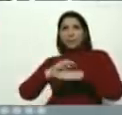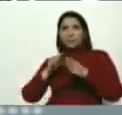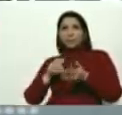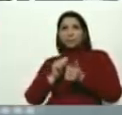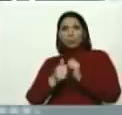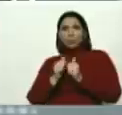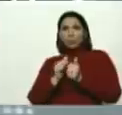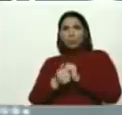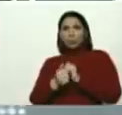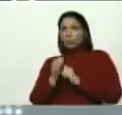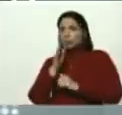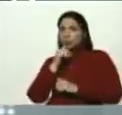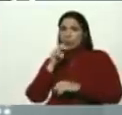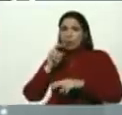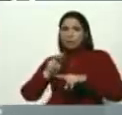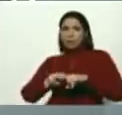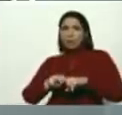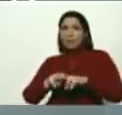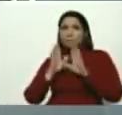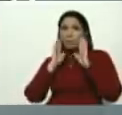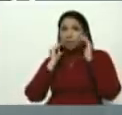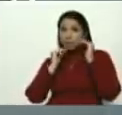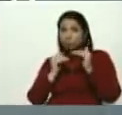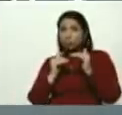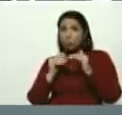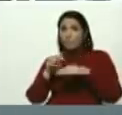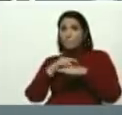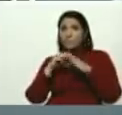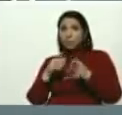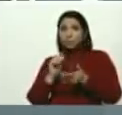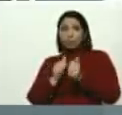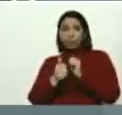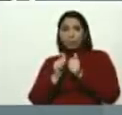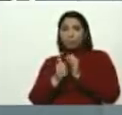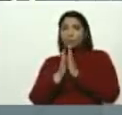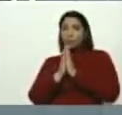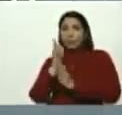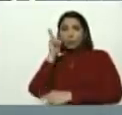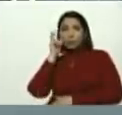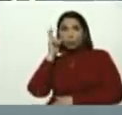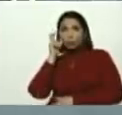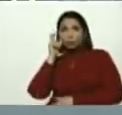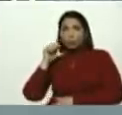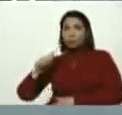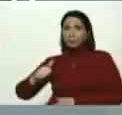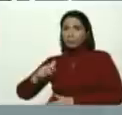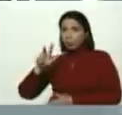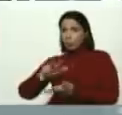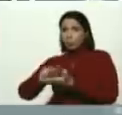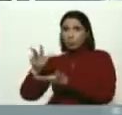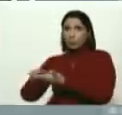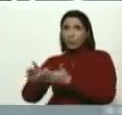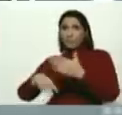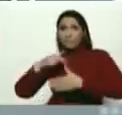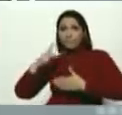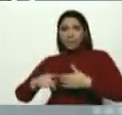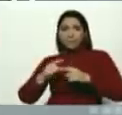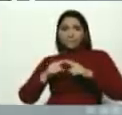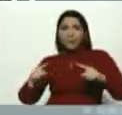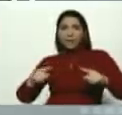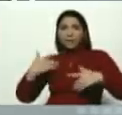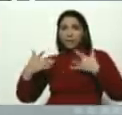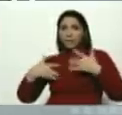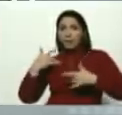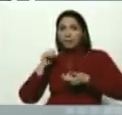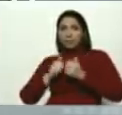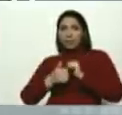está, presidente. Atención, Pedro Infante, que me escucháis. Aprobé el plan para que los eventos